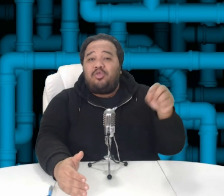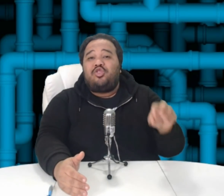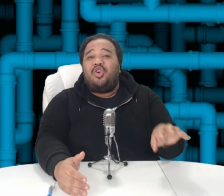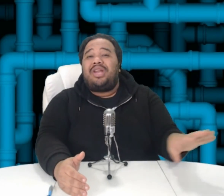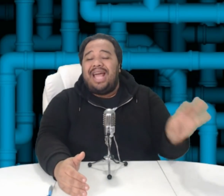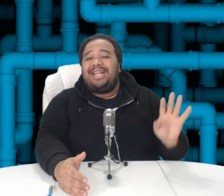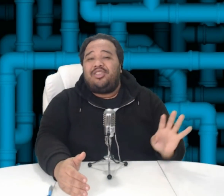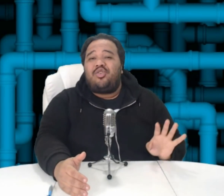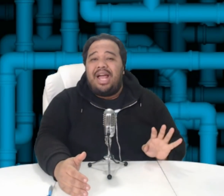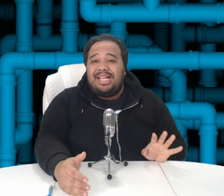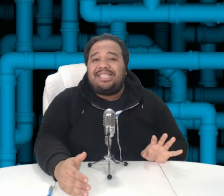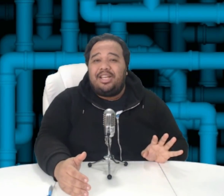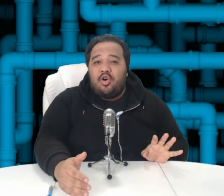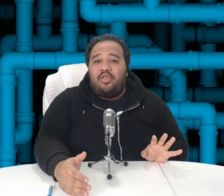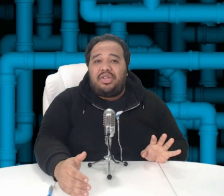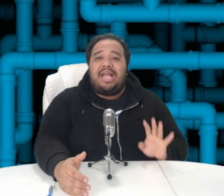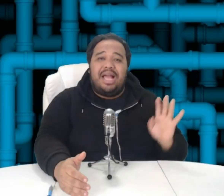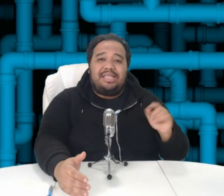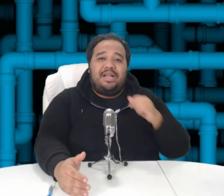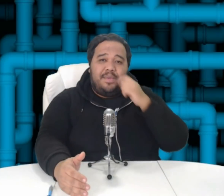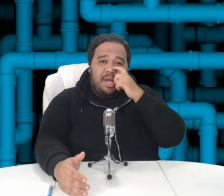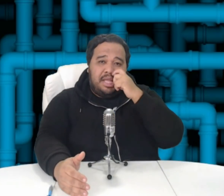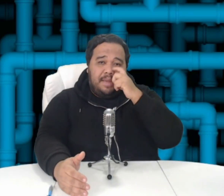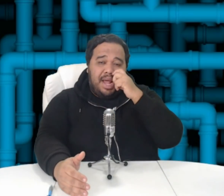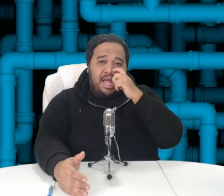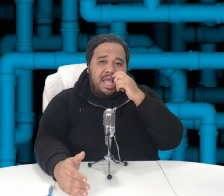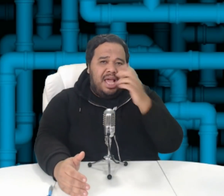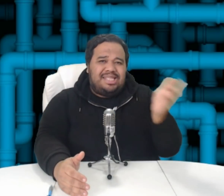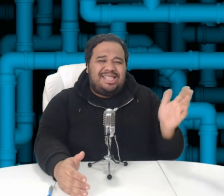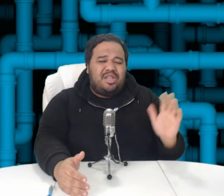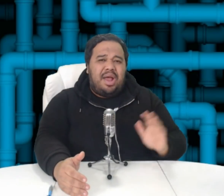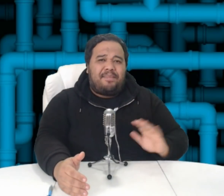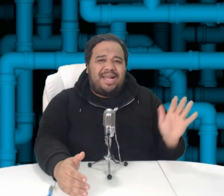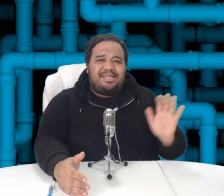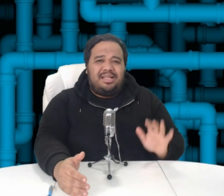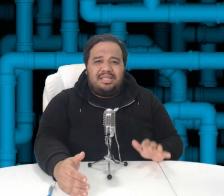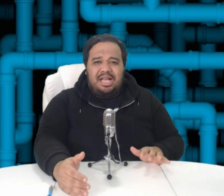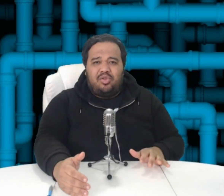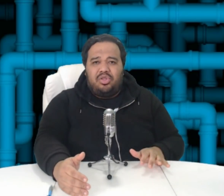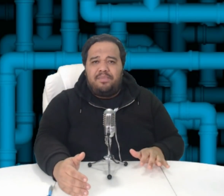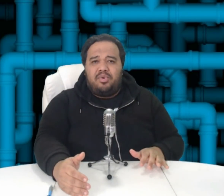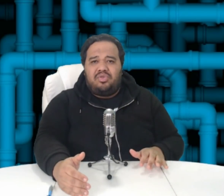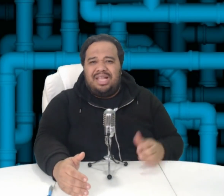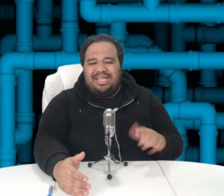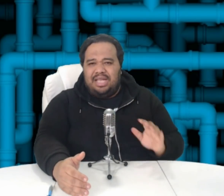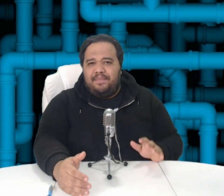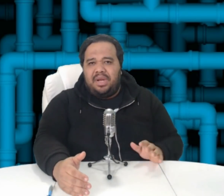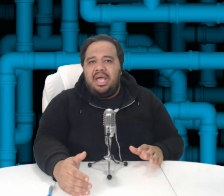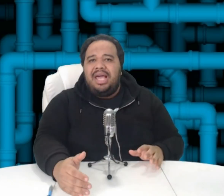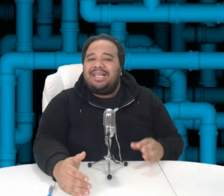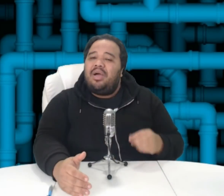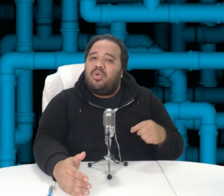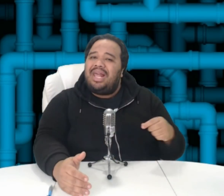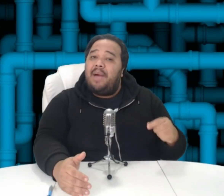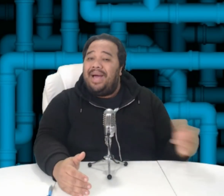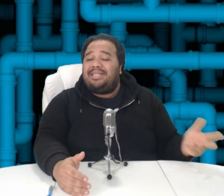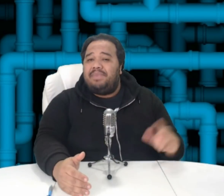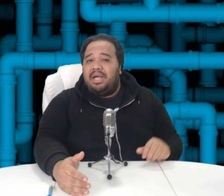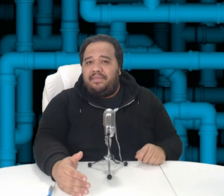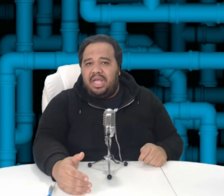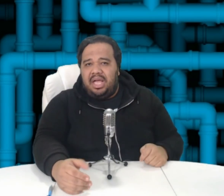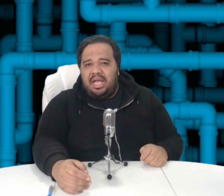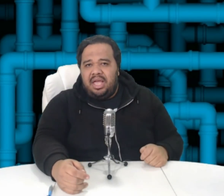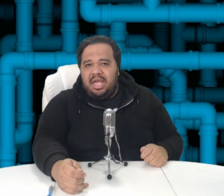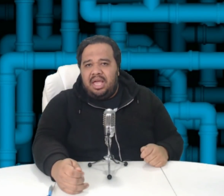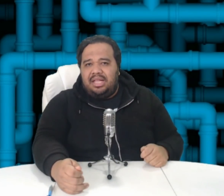una oposición real se organice en contra. Y ahí sí la vamos a tener mala. Esa ha sido la praxis de estos tipos desde siempre. Esa es una de las